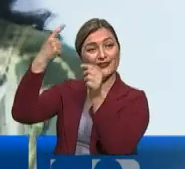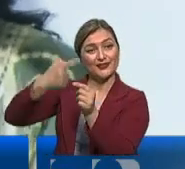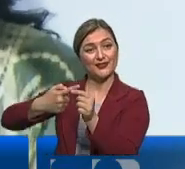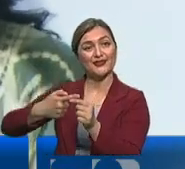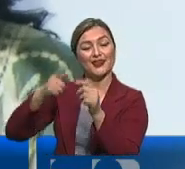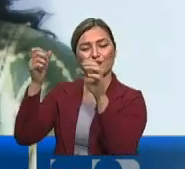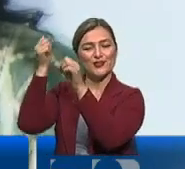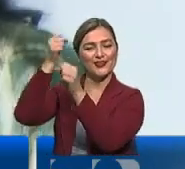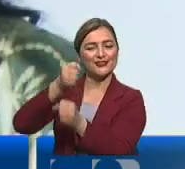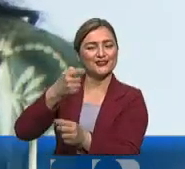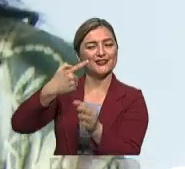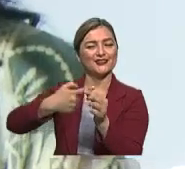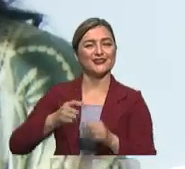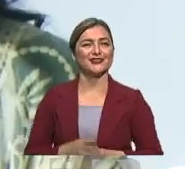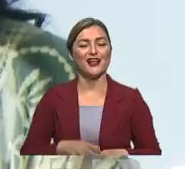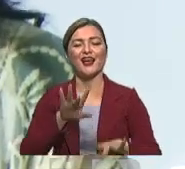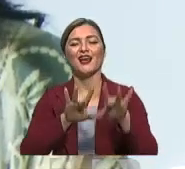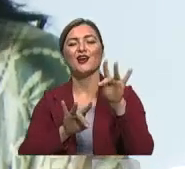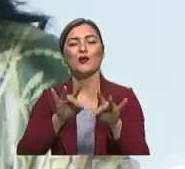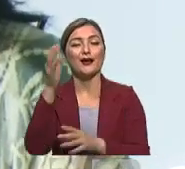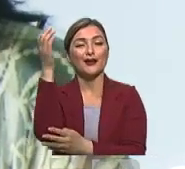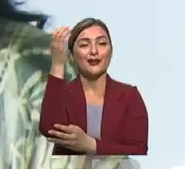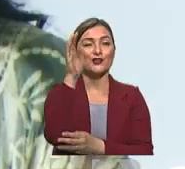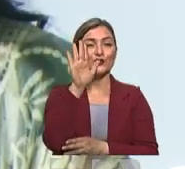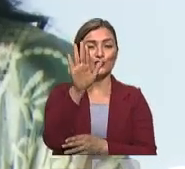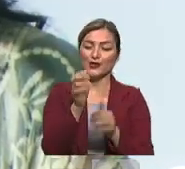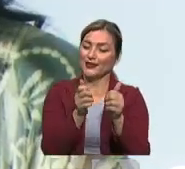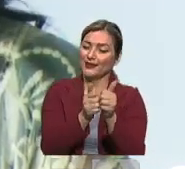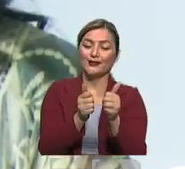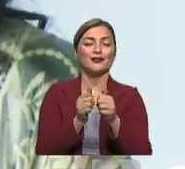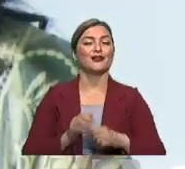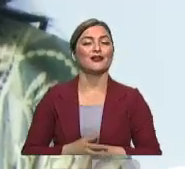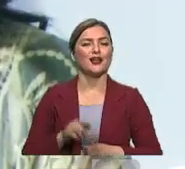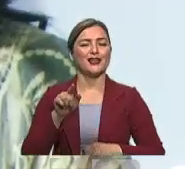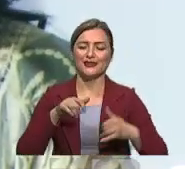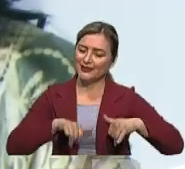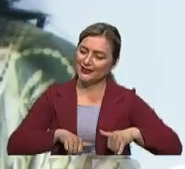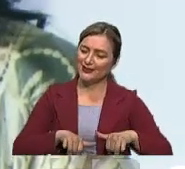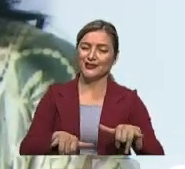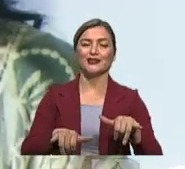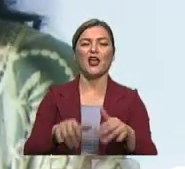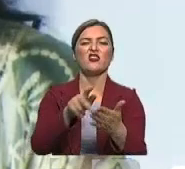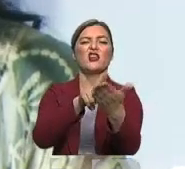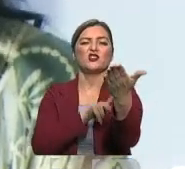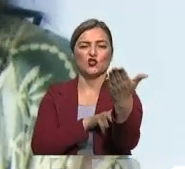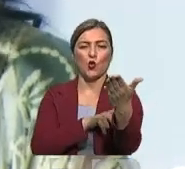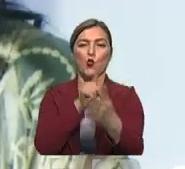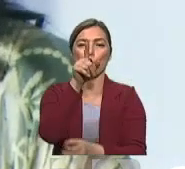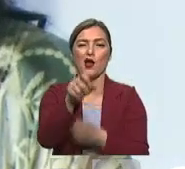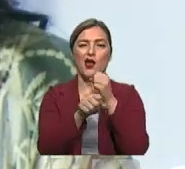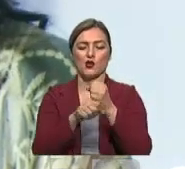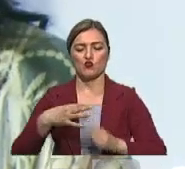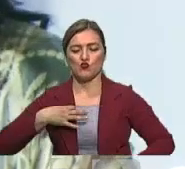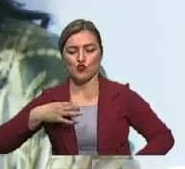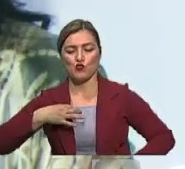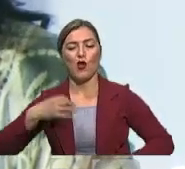fiestas de la Fundación de Quito. Vamos a elegir a una reina y su corte que igualmente van a continuar con la tradición de dedicar un año